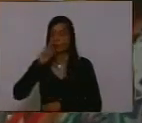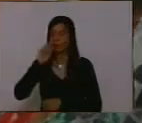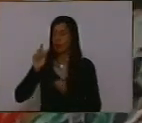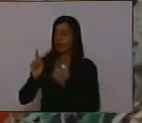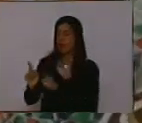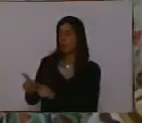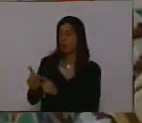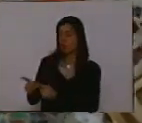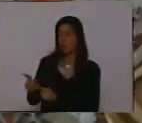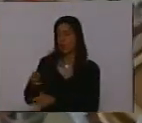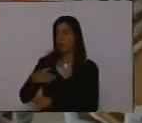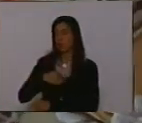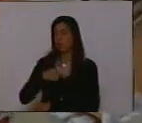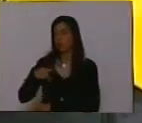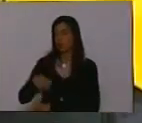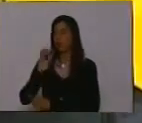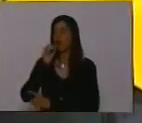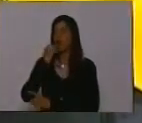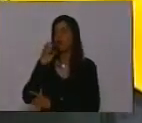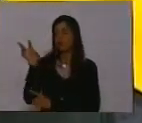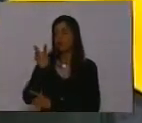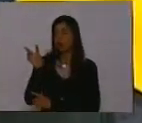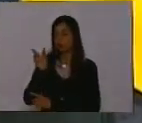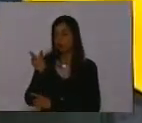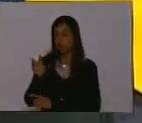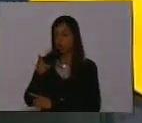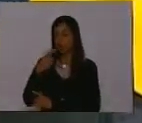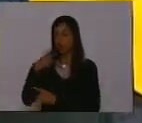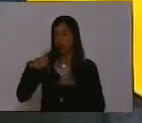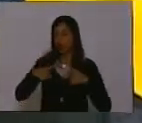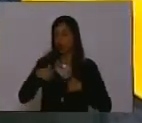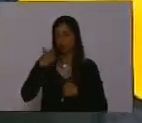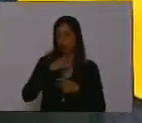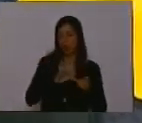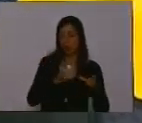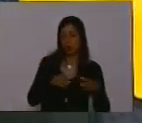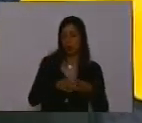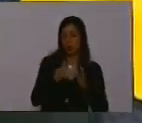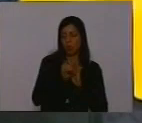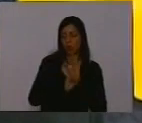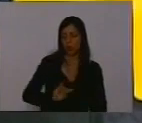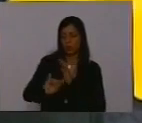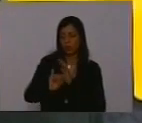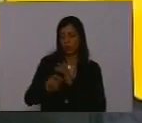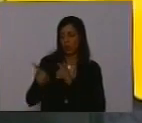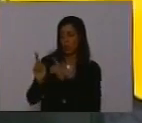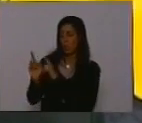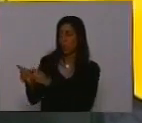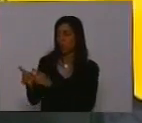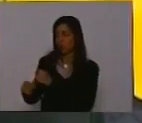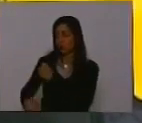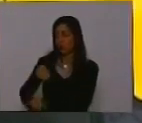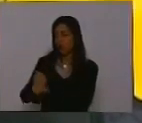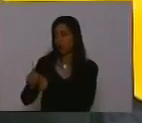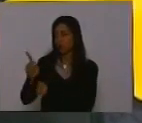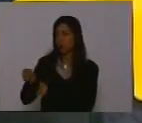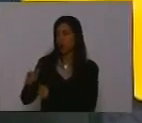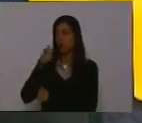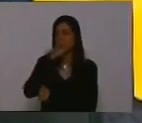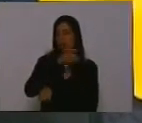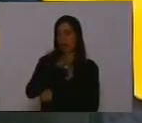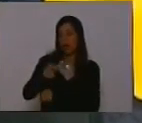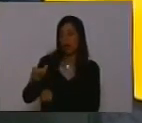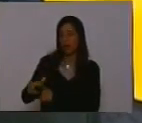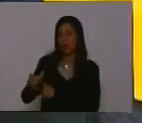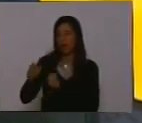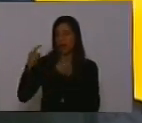usted, no solamente con la juventud venezolana y con este equipo de constituyentes, cuente usted con todo un pueblo que está